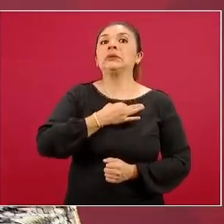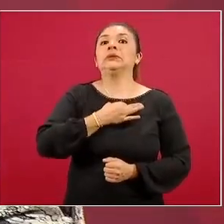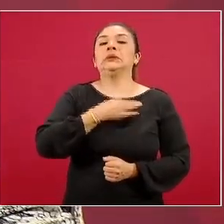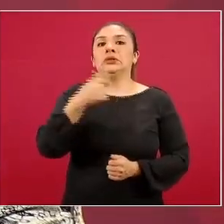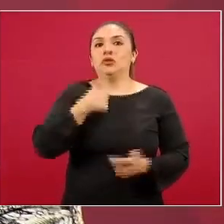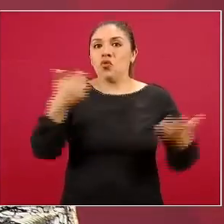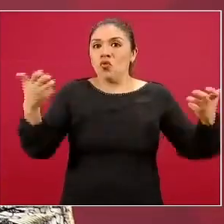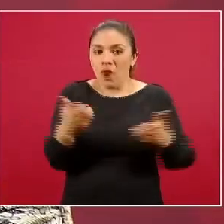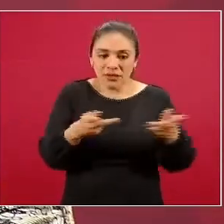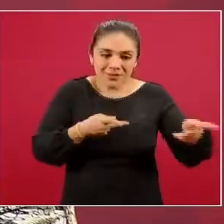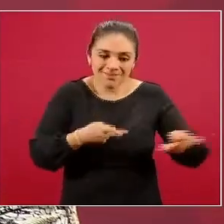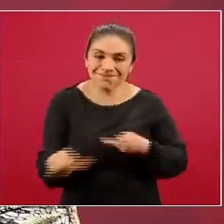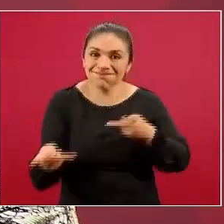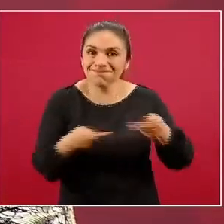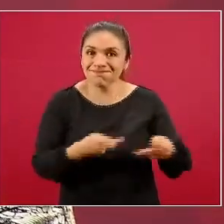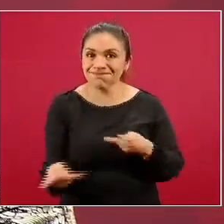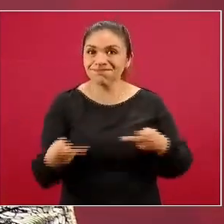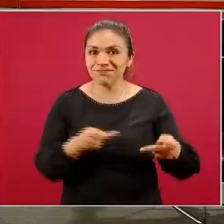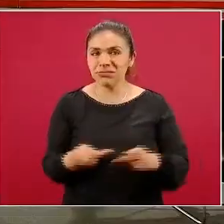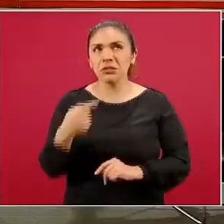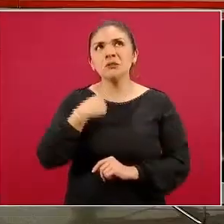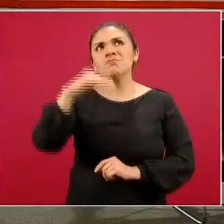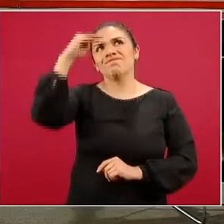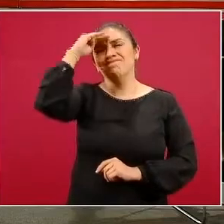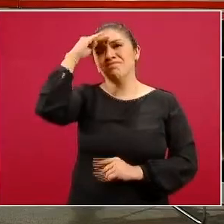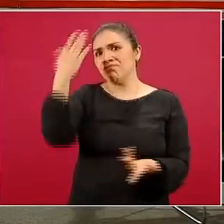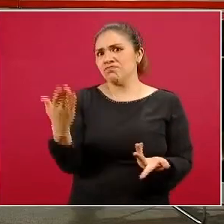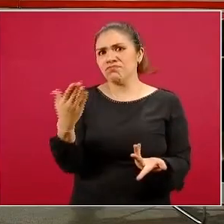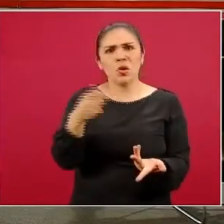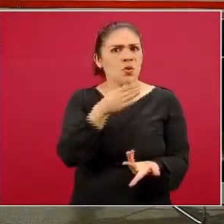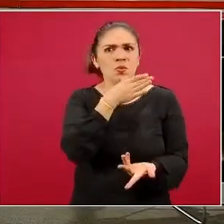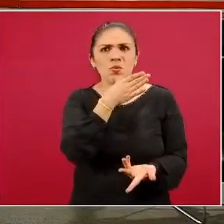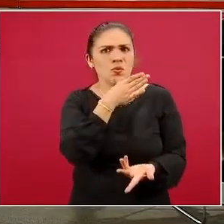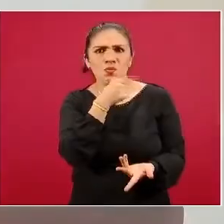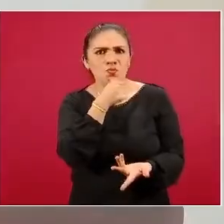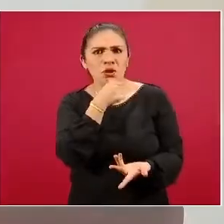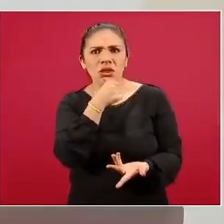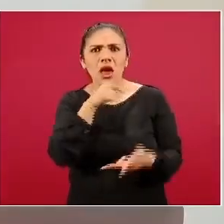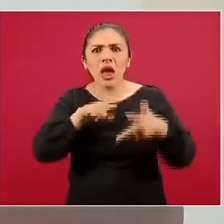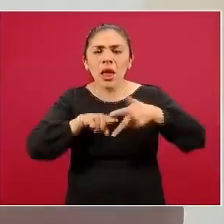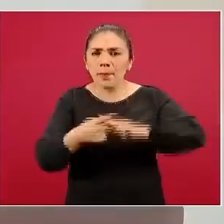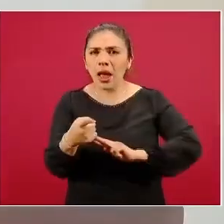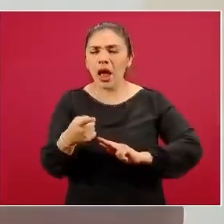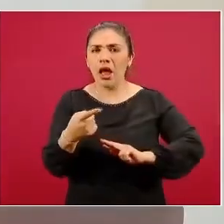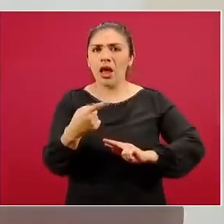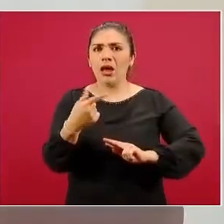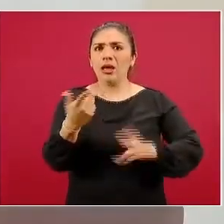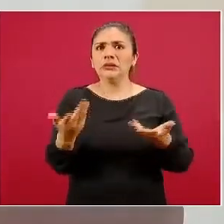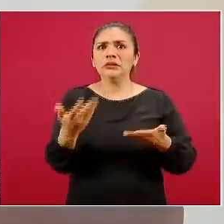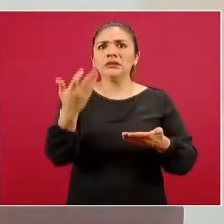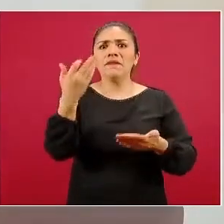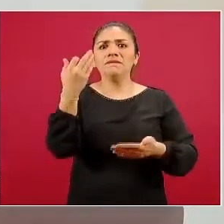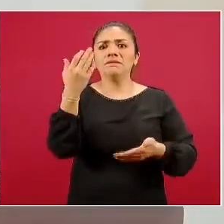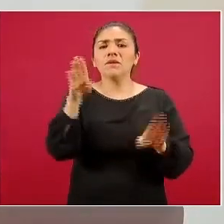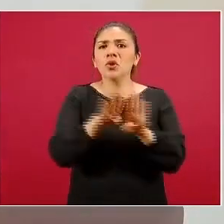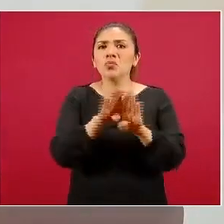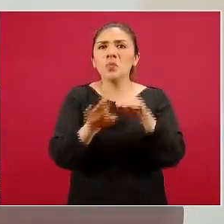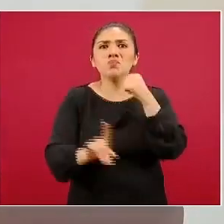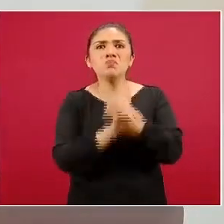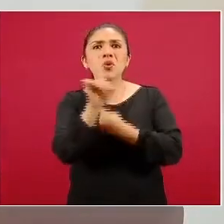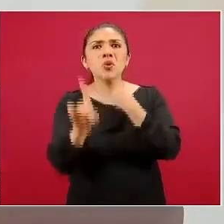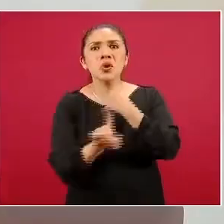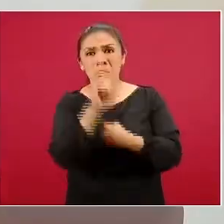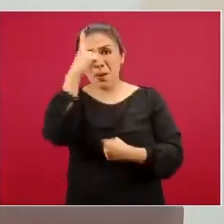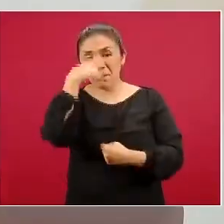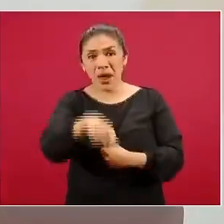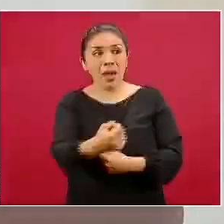tomar manos a la obra, y lo que dijimos fue: no podemos empezar a tener cualquier problema en términos